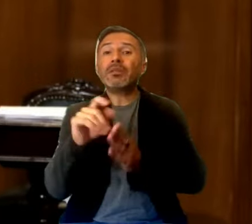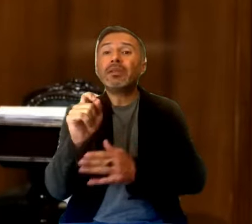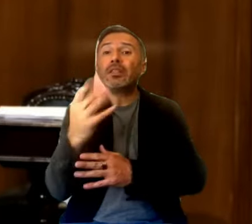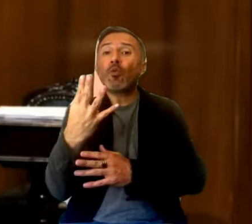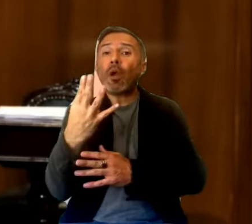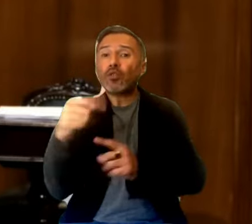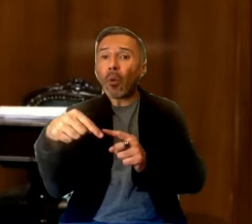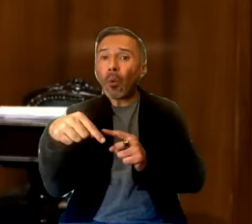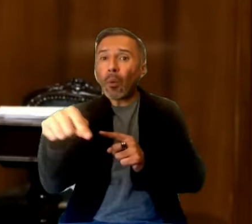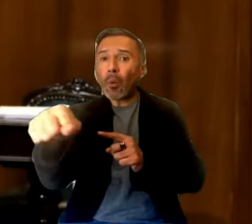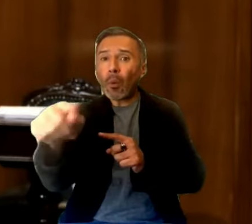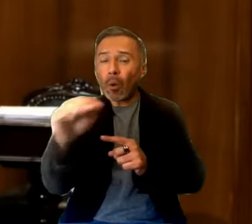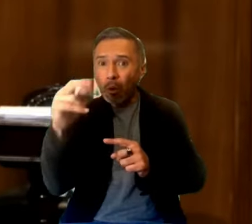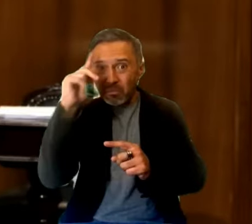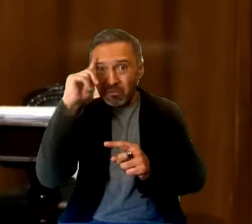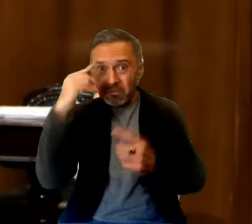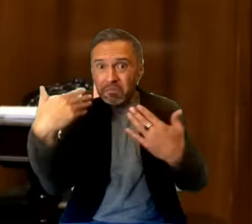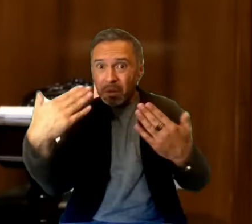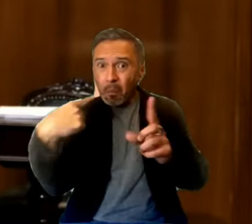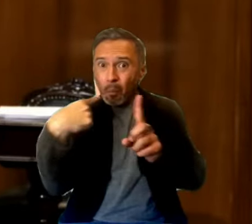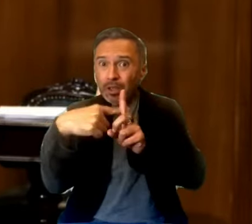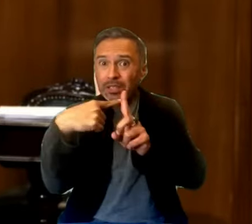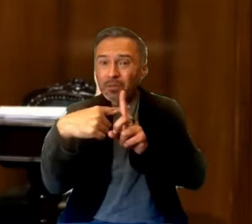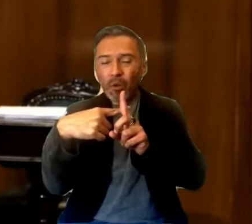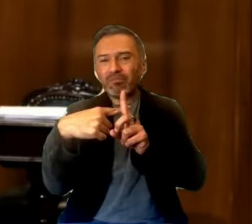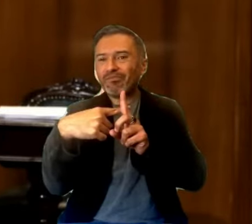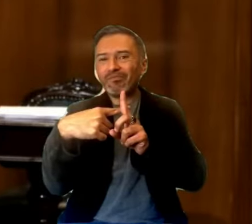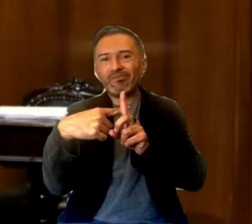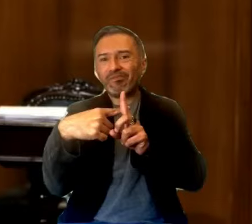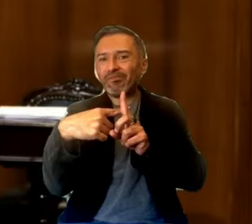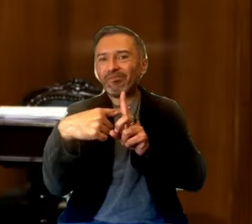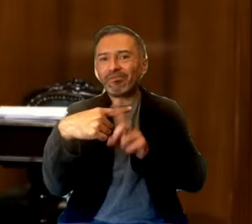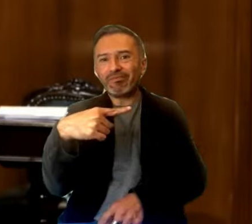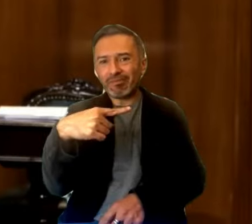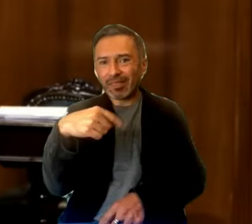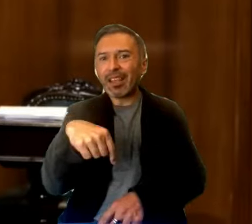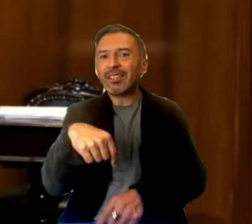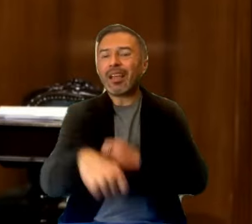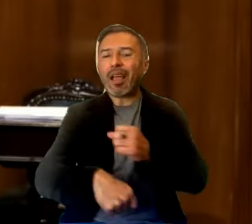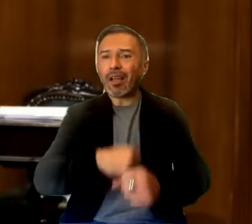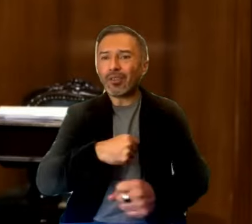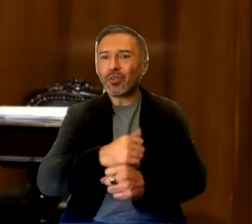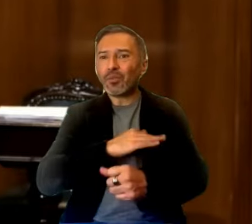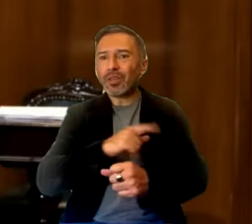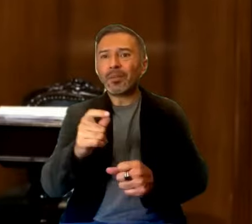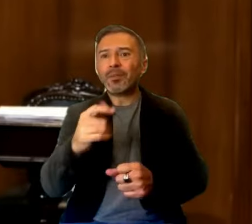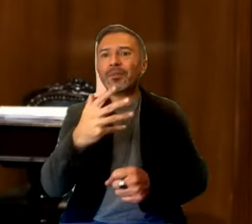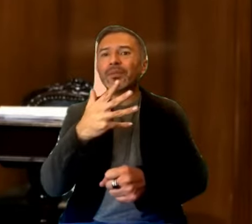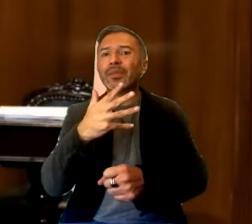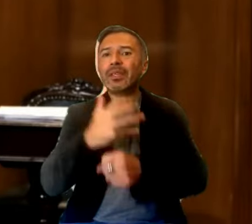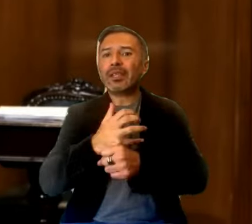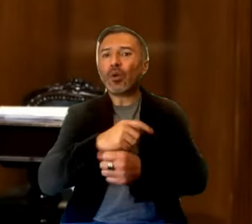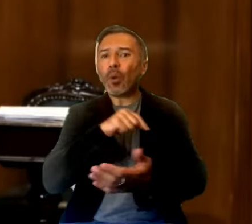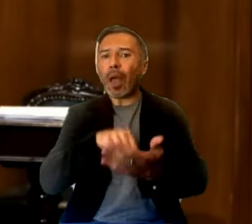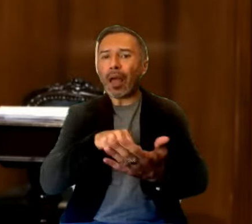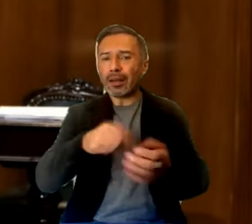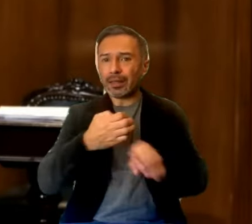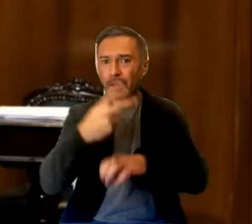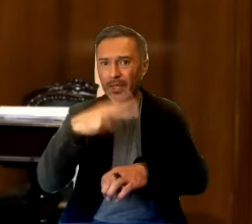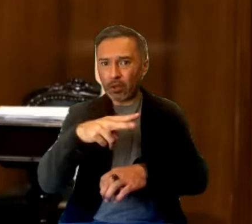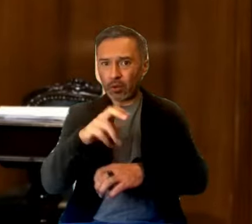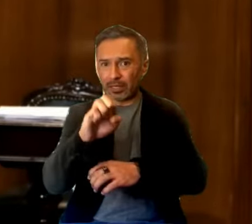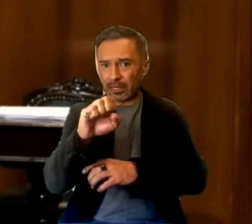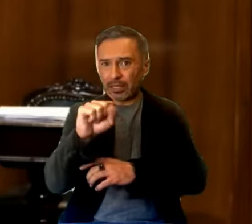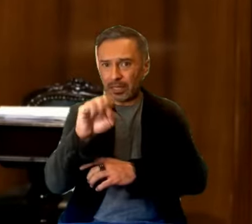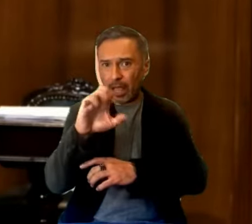alentador. Este año inició con una quinta parte del país con algún grado de sequía y lamentablemente en este